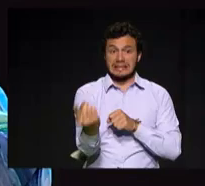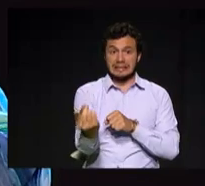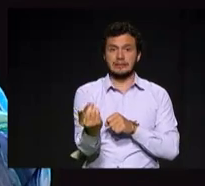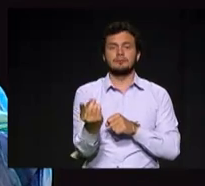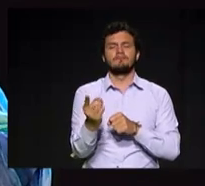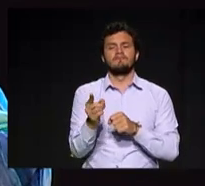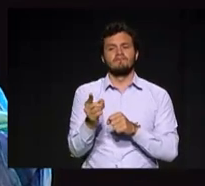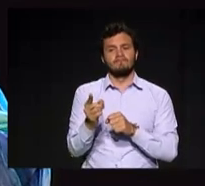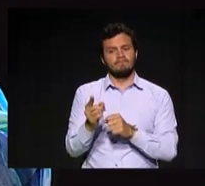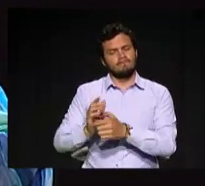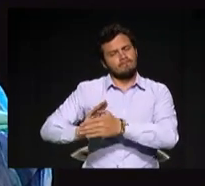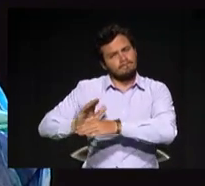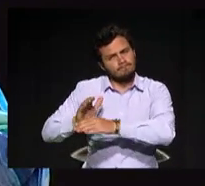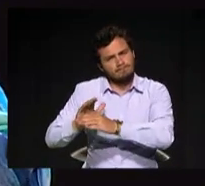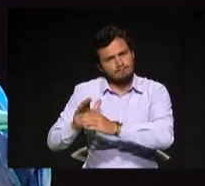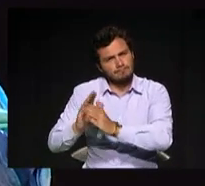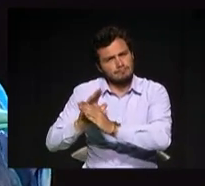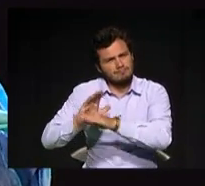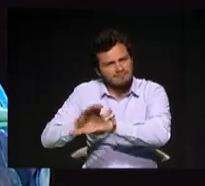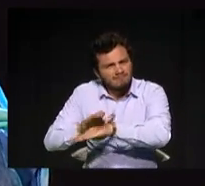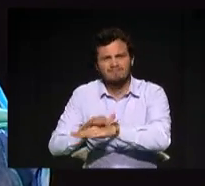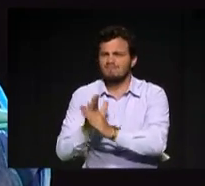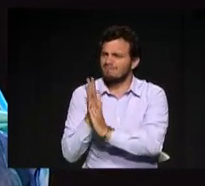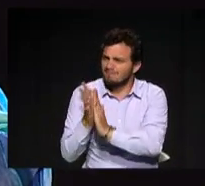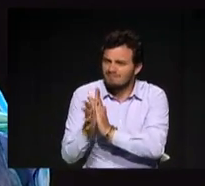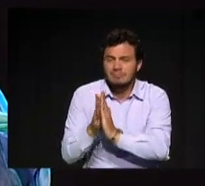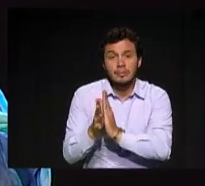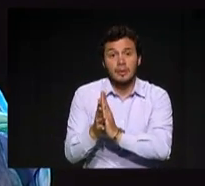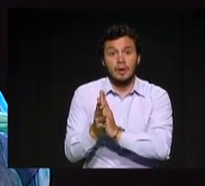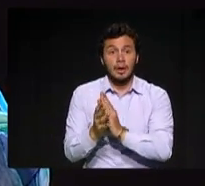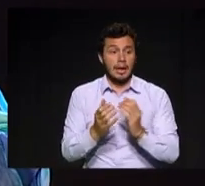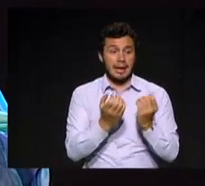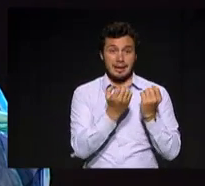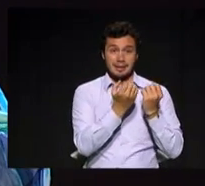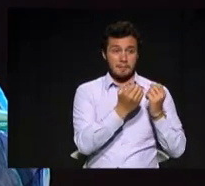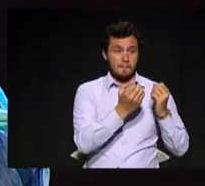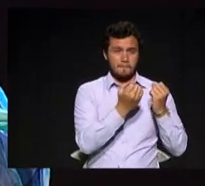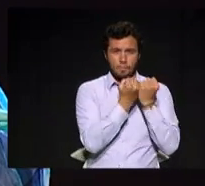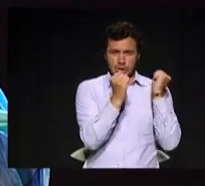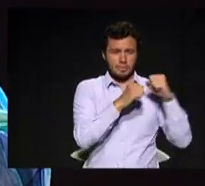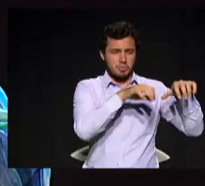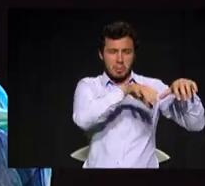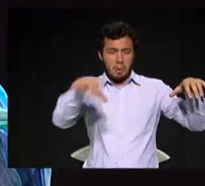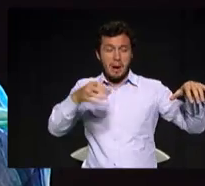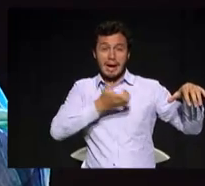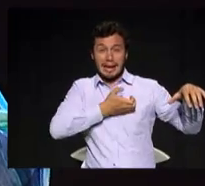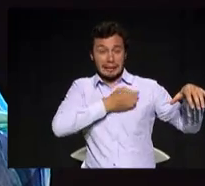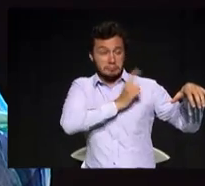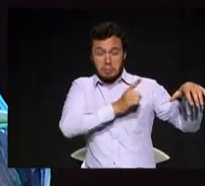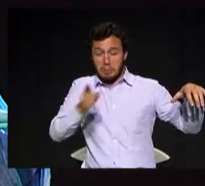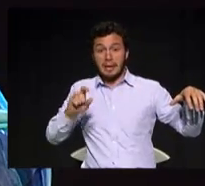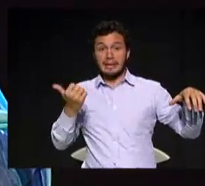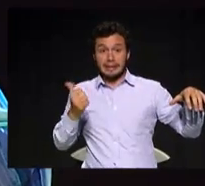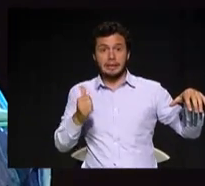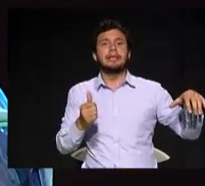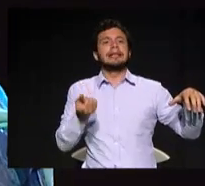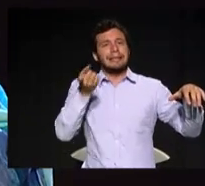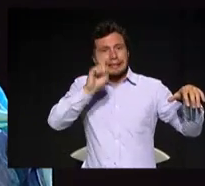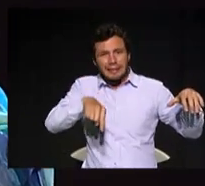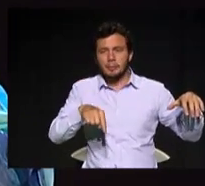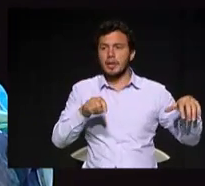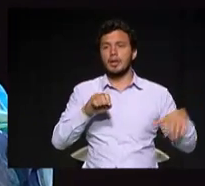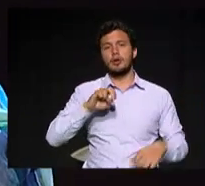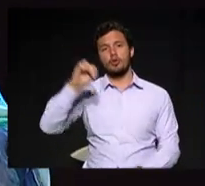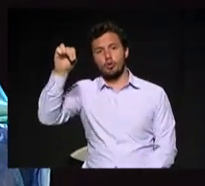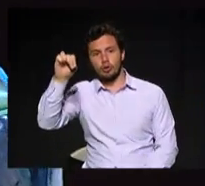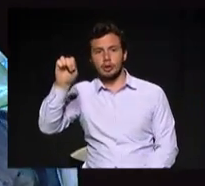solamente con los 10 alcaldes sino también con todas las autoridades de la zona de oriente de la zona de occidente el norte y el sur